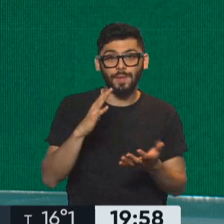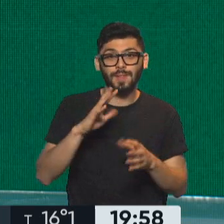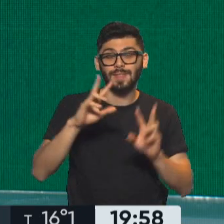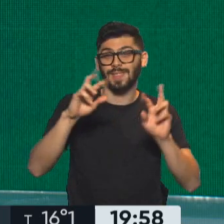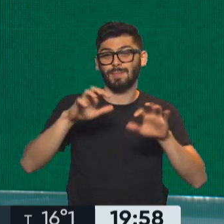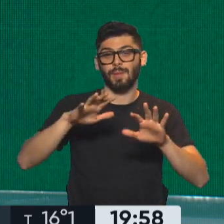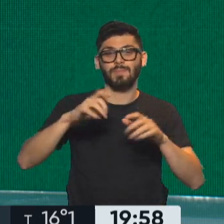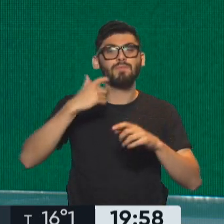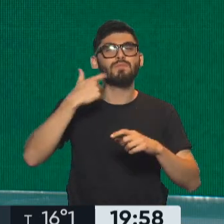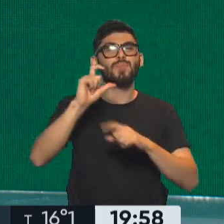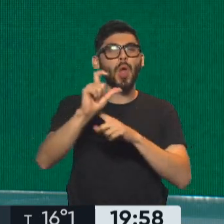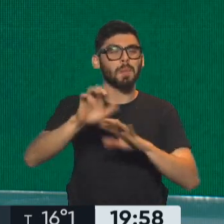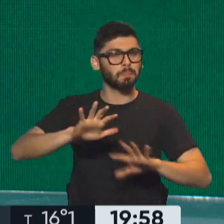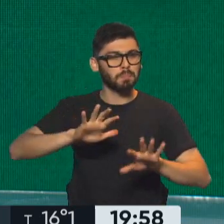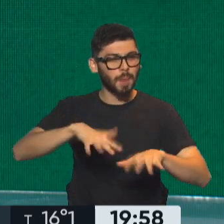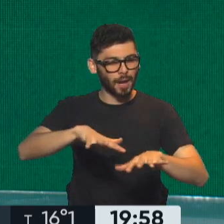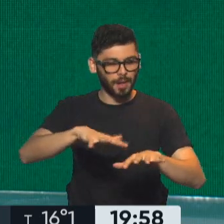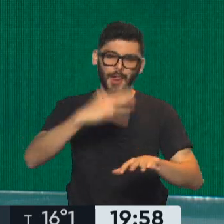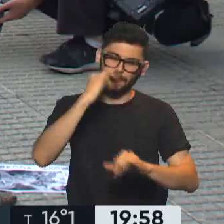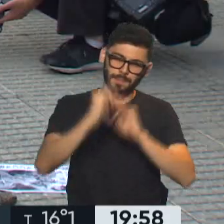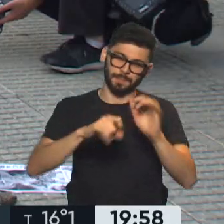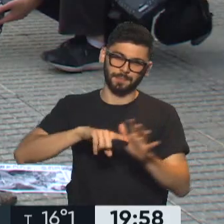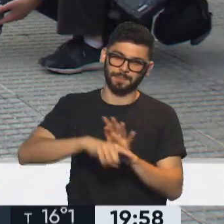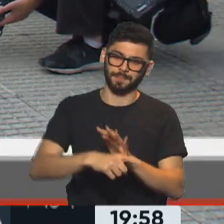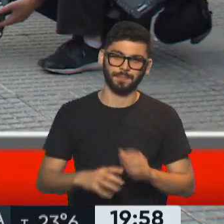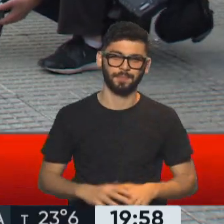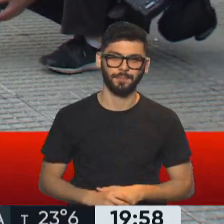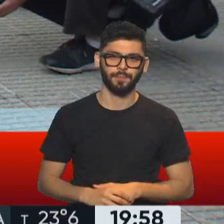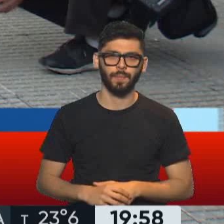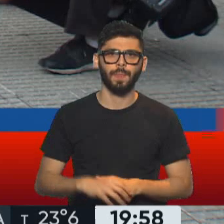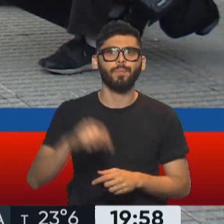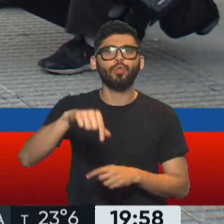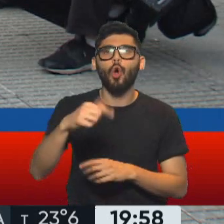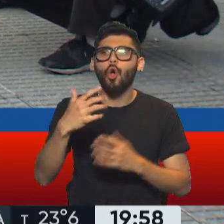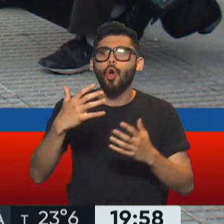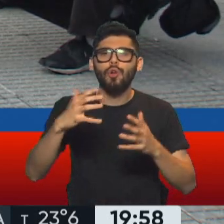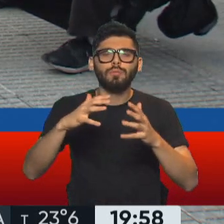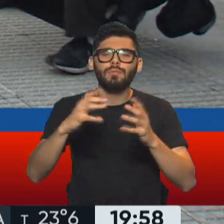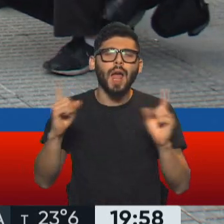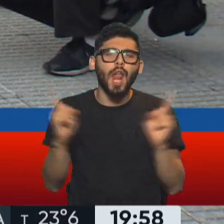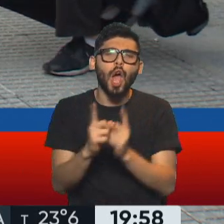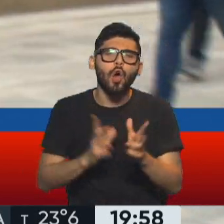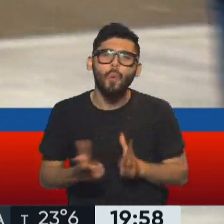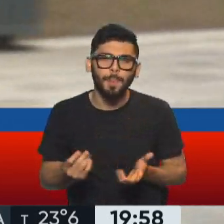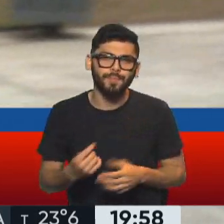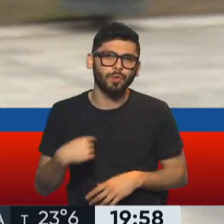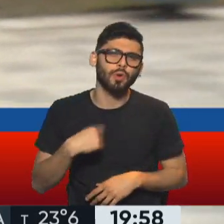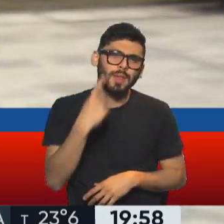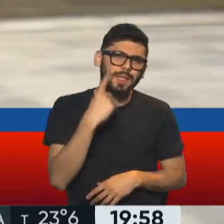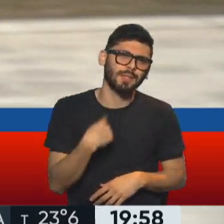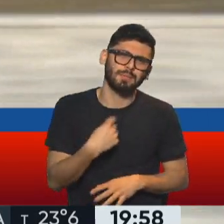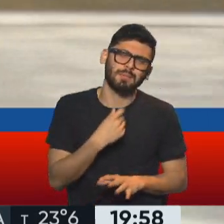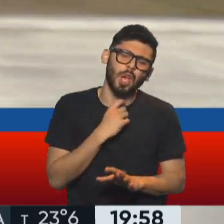las piedras, y luego hablamos sobre el tema. Pido una reflexión de la jornada de hoy. Estoy muy triste nada más, preferiría